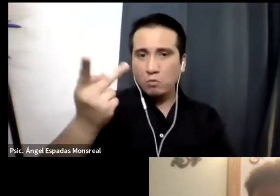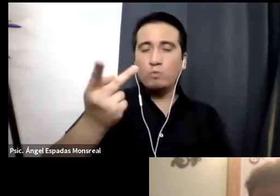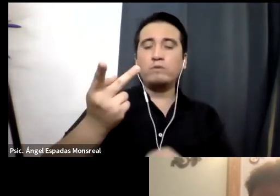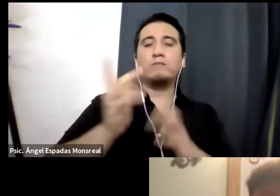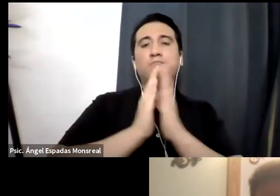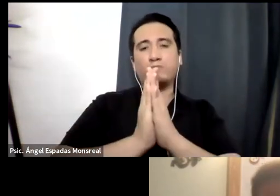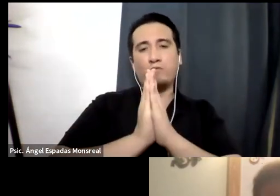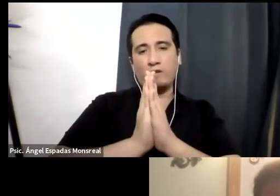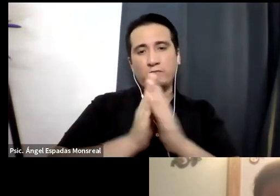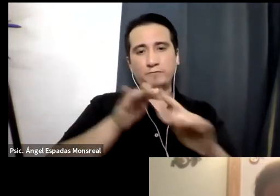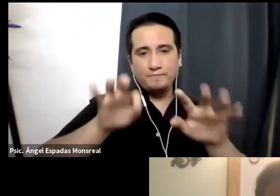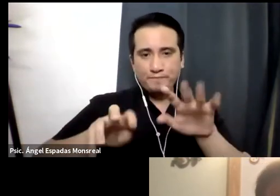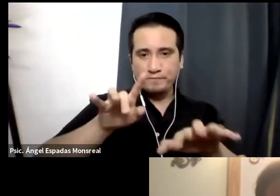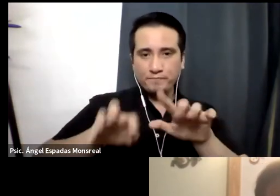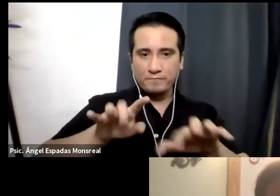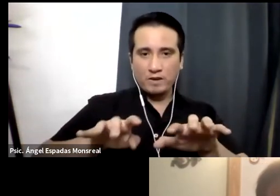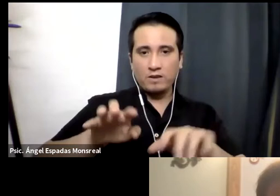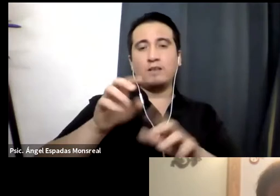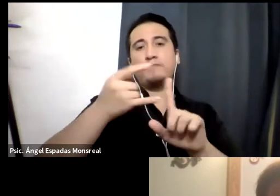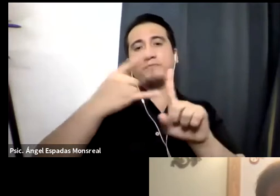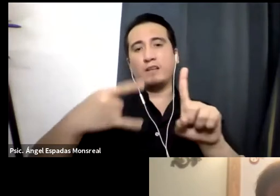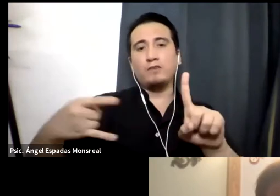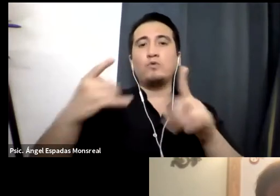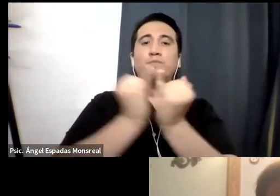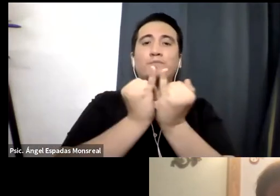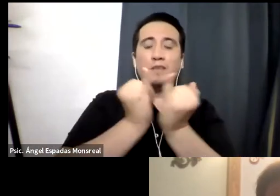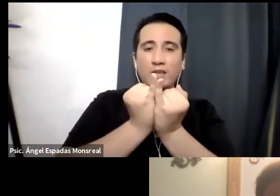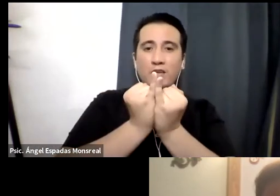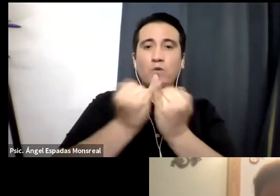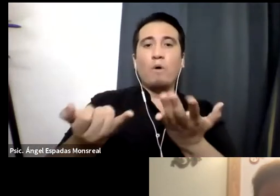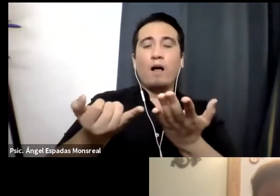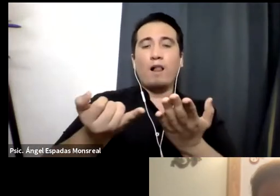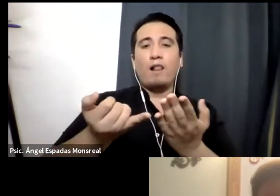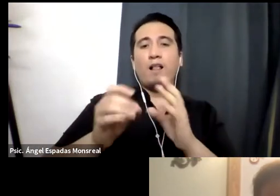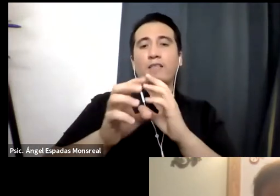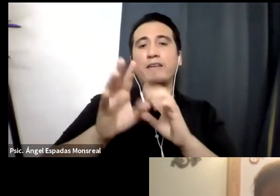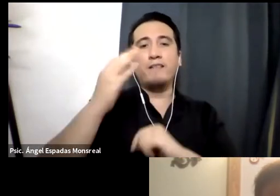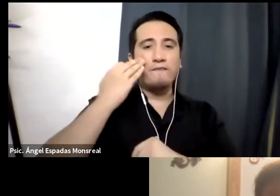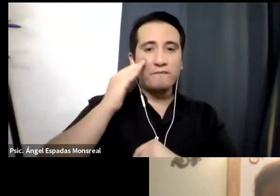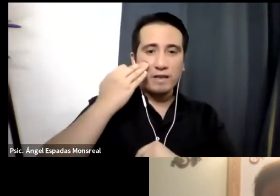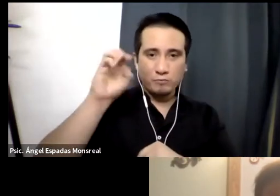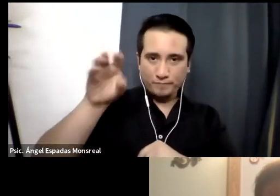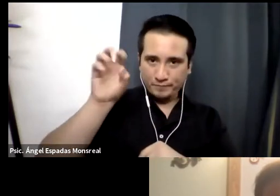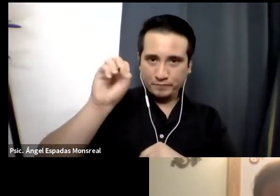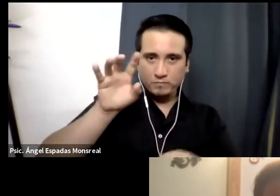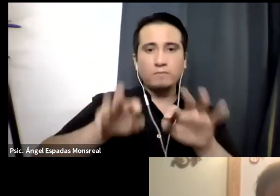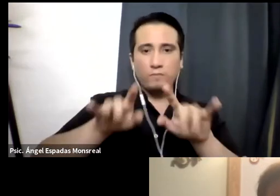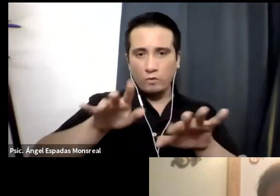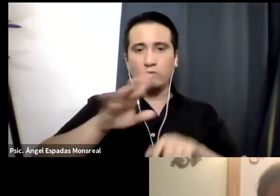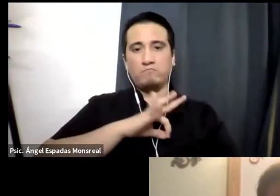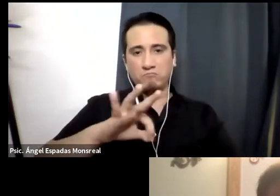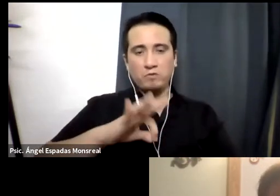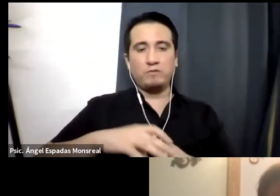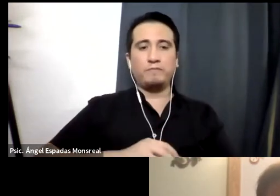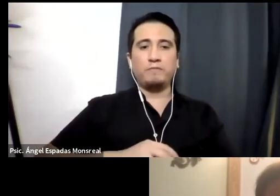dejen en el chat del Zoom y también en el chat del Facebook del Instituto para la Inclusión de las Personas con Discapacidad. Al final